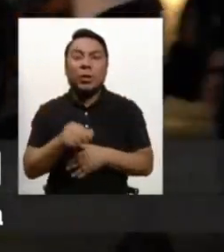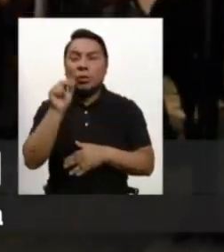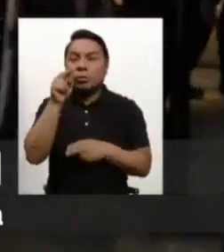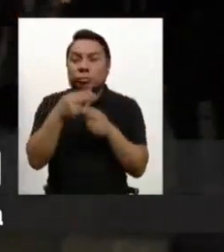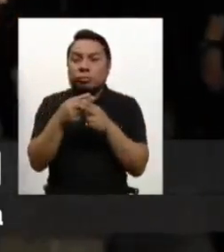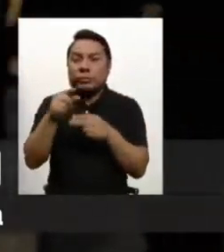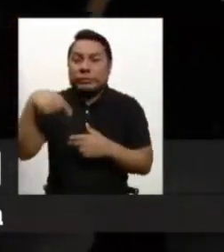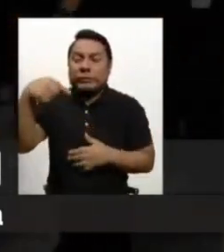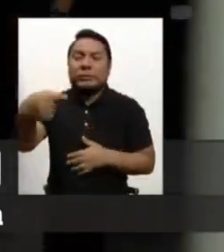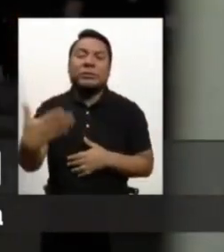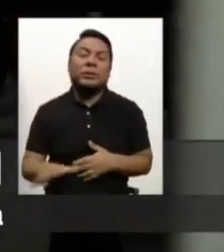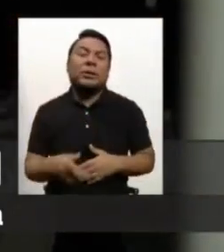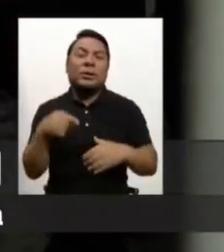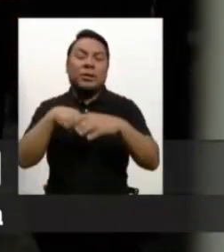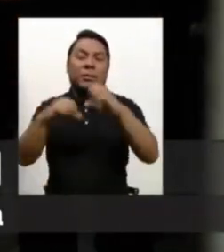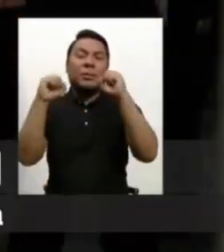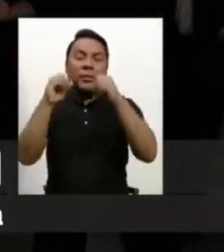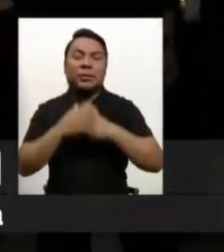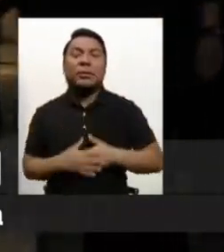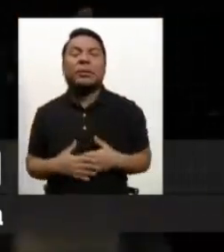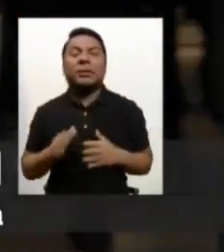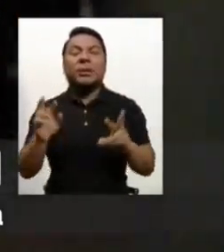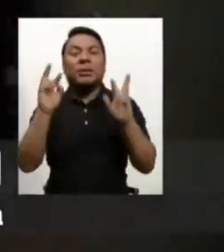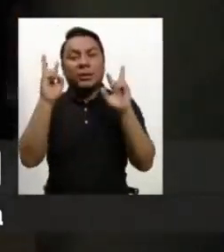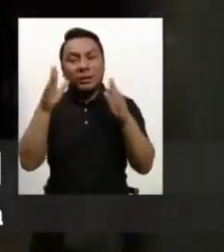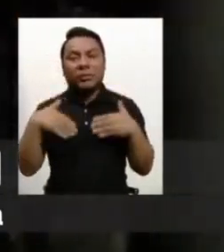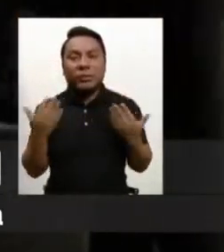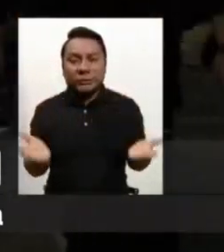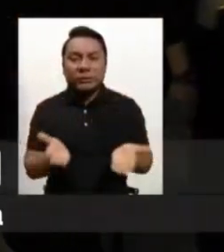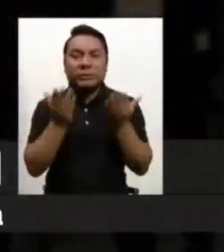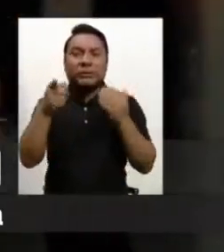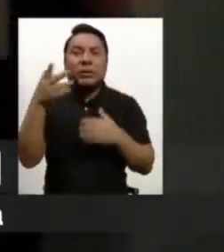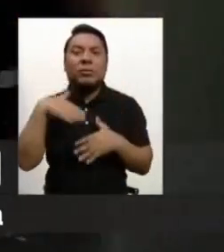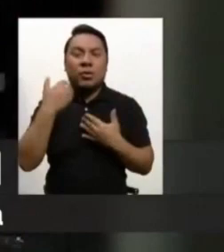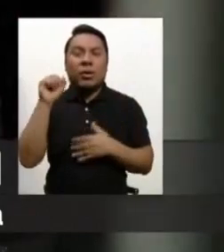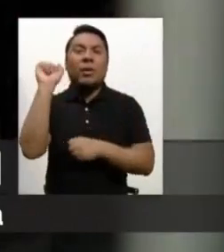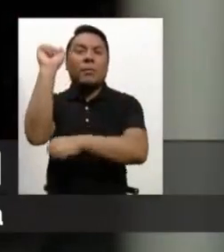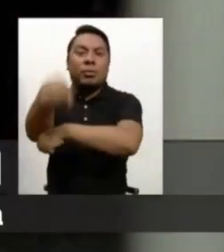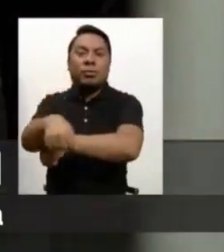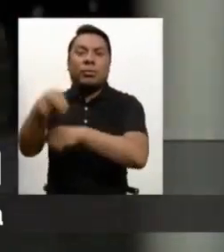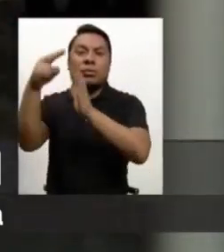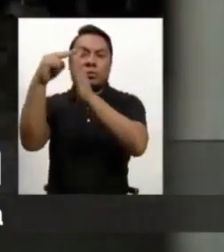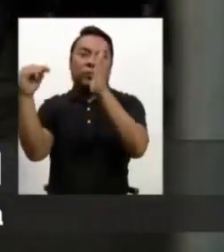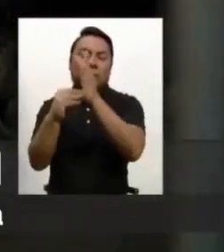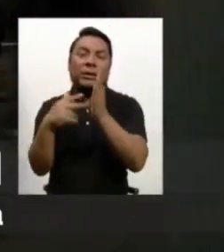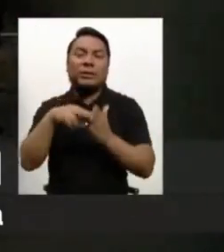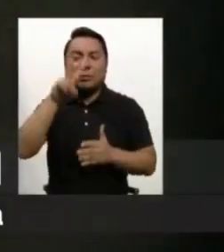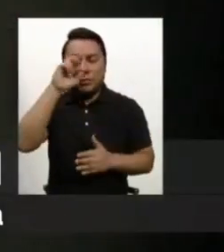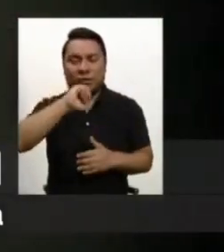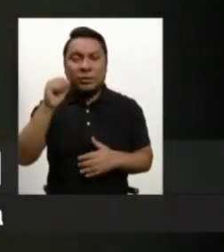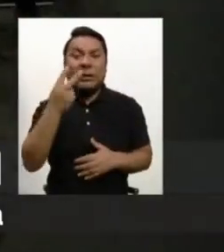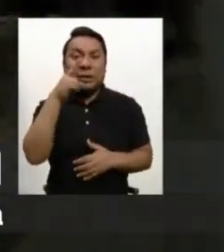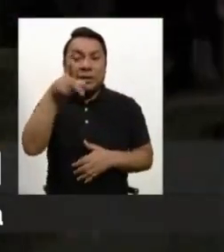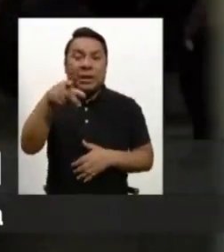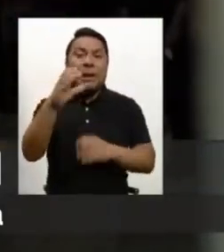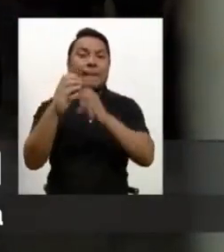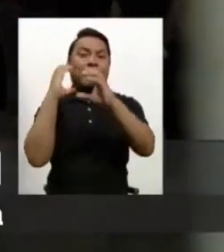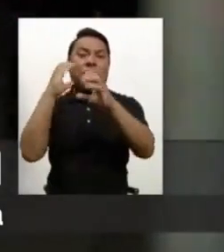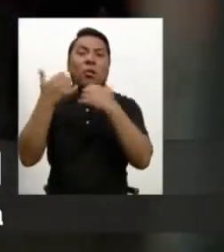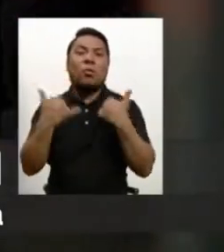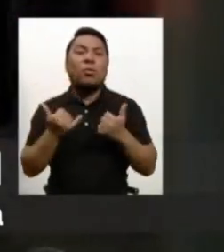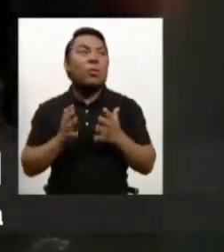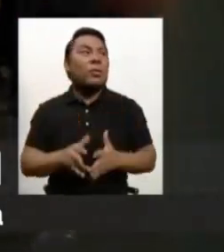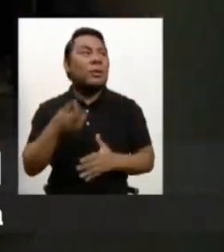que promete ser histórico contra la selección de Nueva Zelanda. Ahí vemos ya bajando ya a los jugadores del